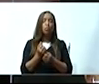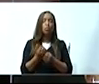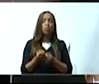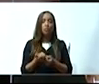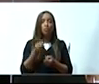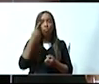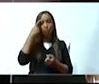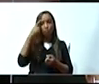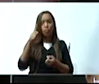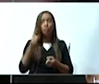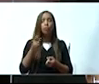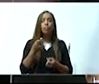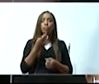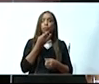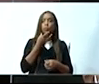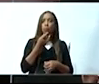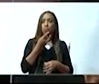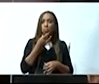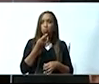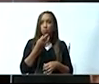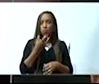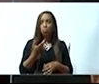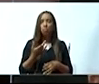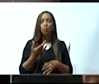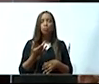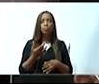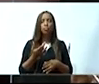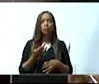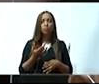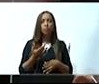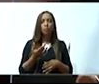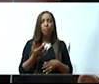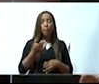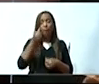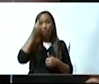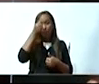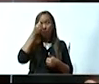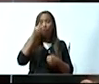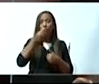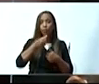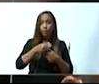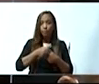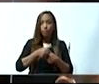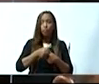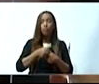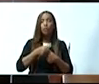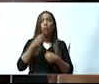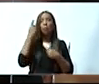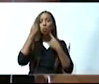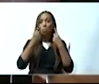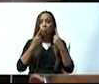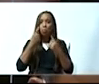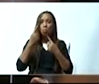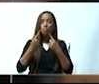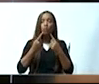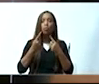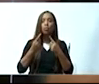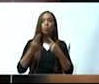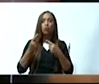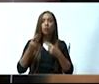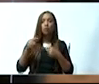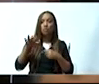y diferentes sectores así lo tenían en mente, que Punta Catalina iba a ser vendida como parte